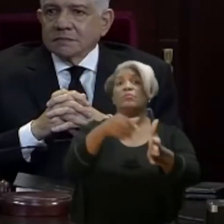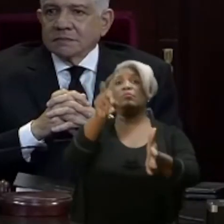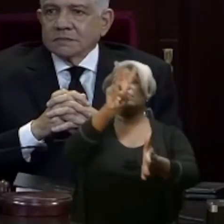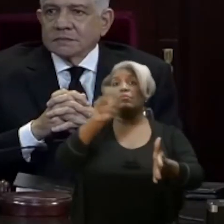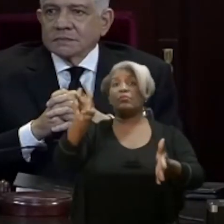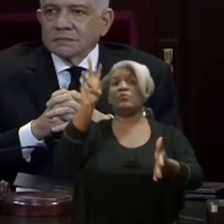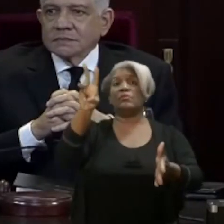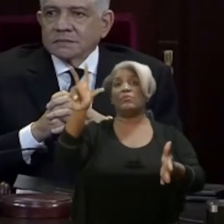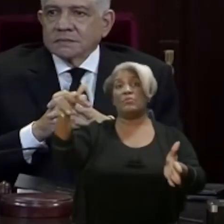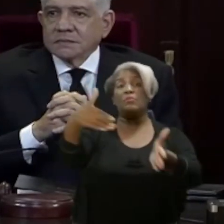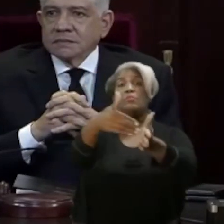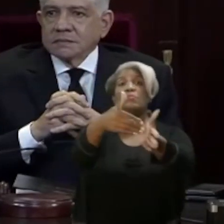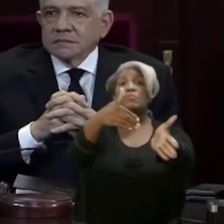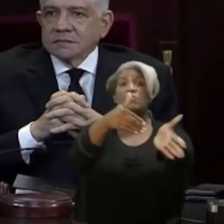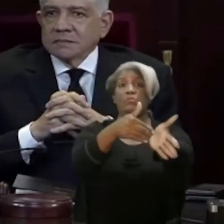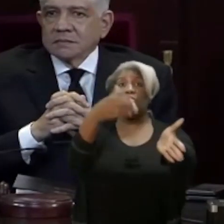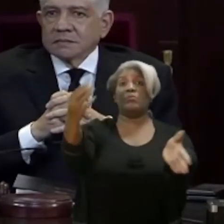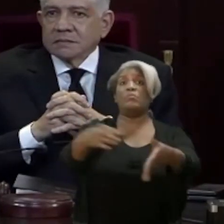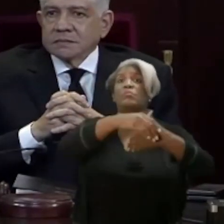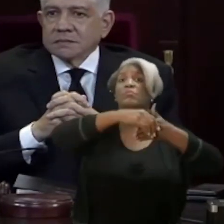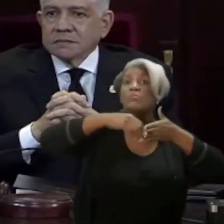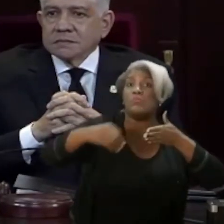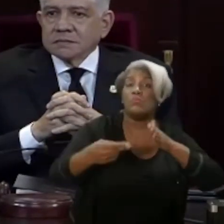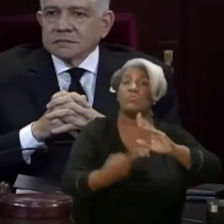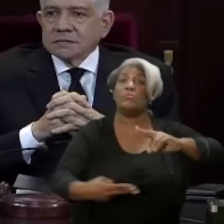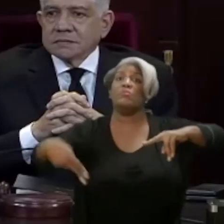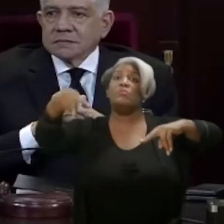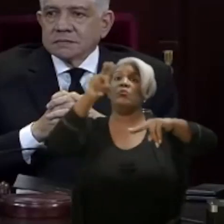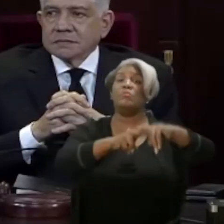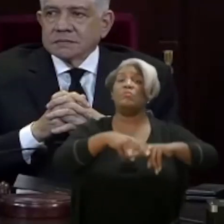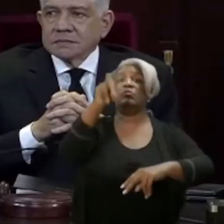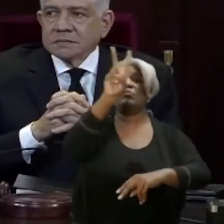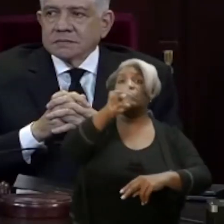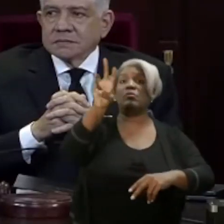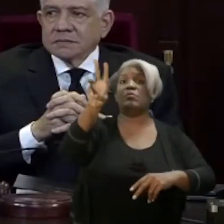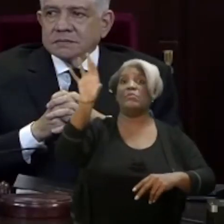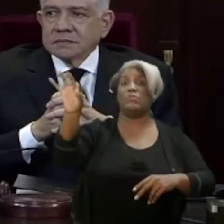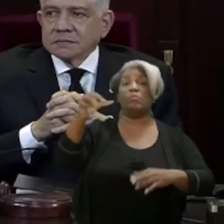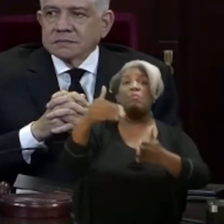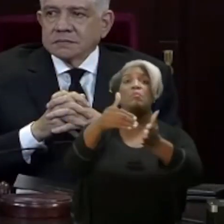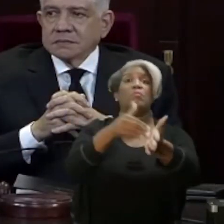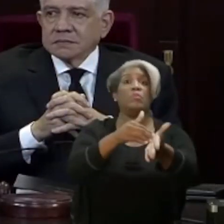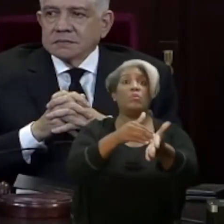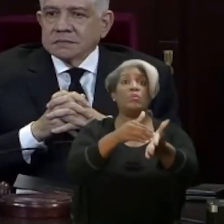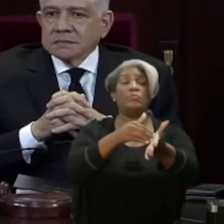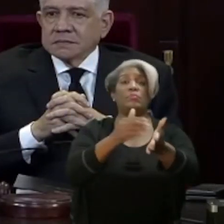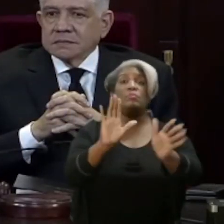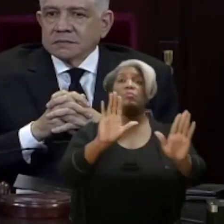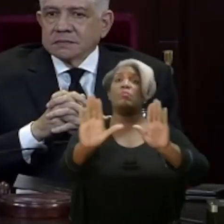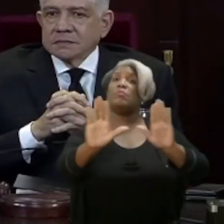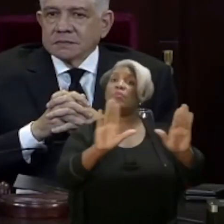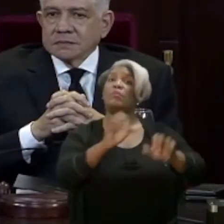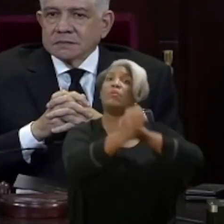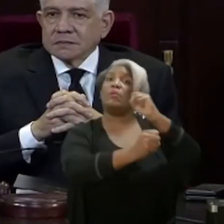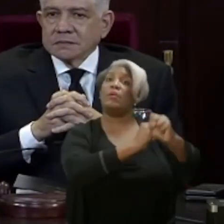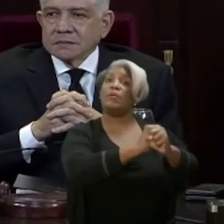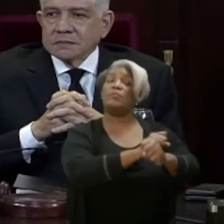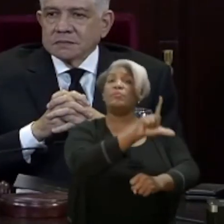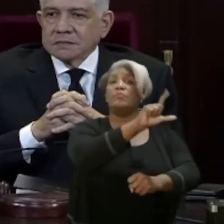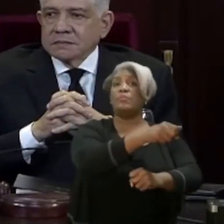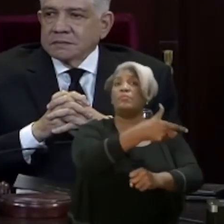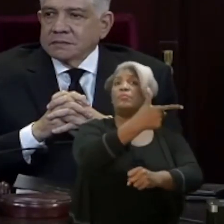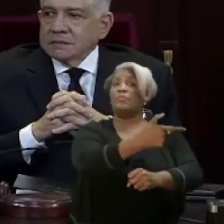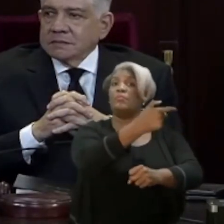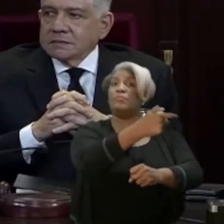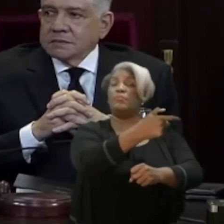de dólares, un aumento de 269 millones con relación al 2021. Además, desde